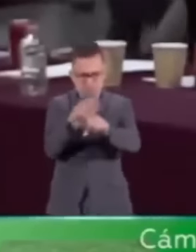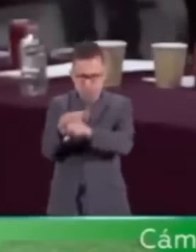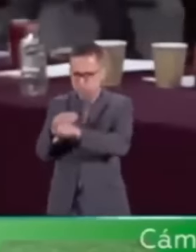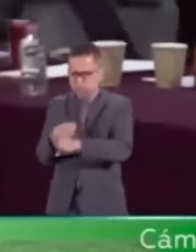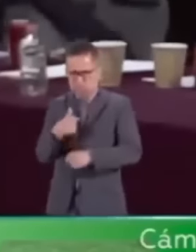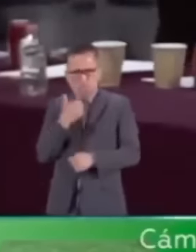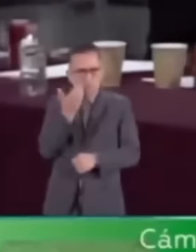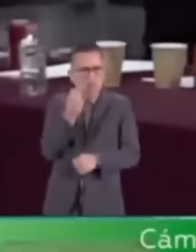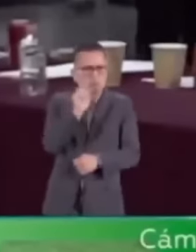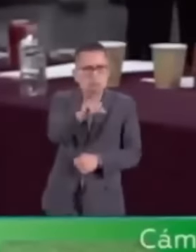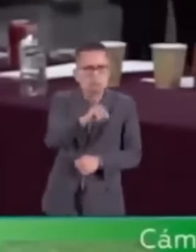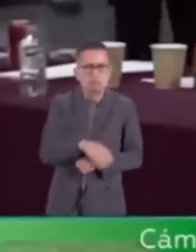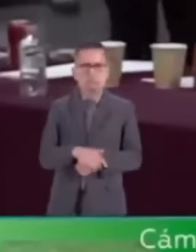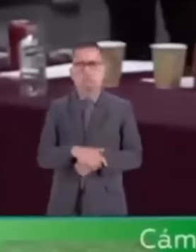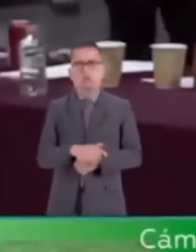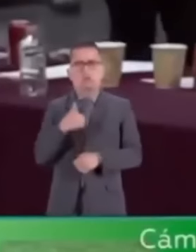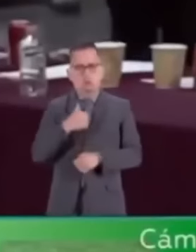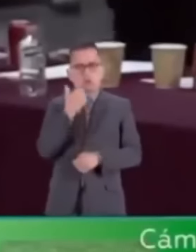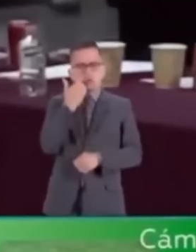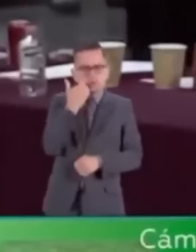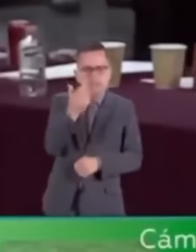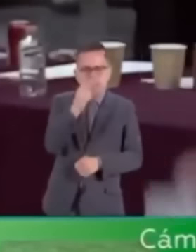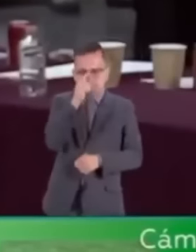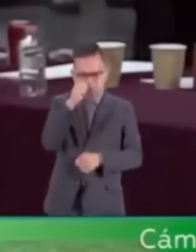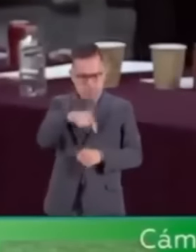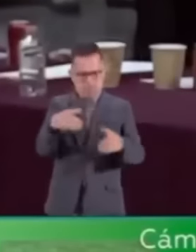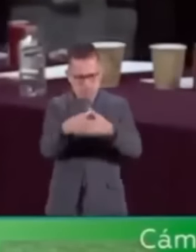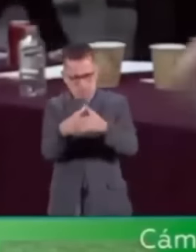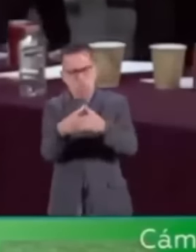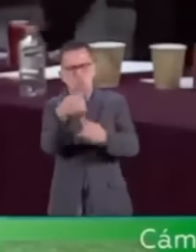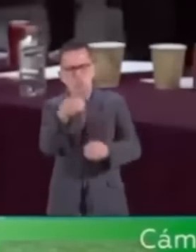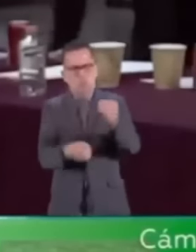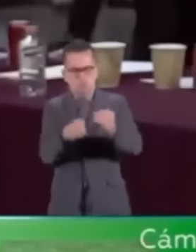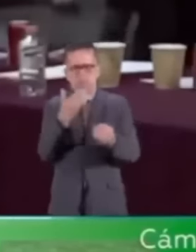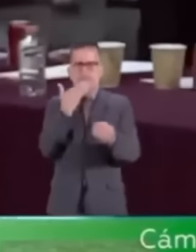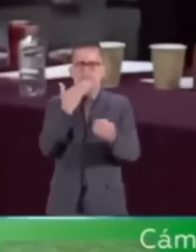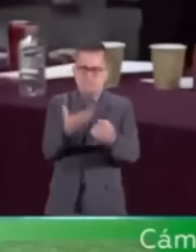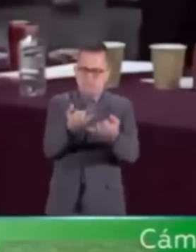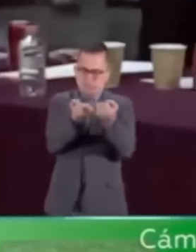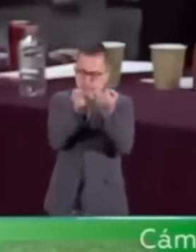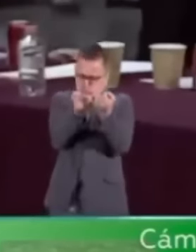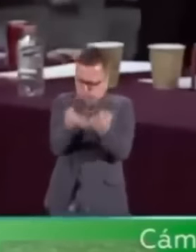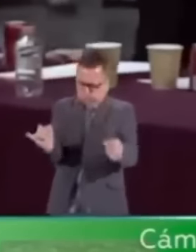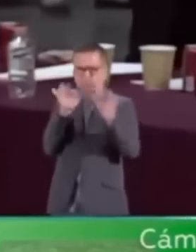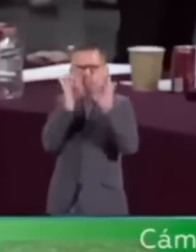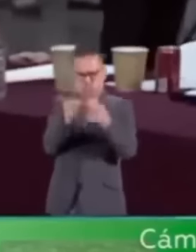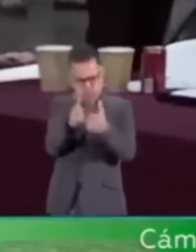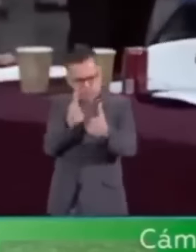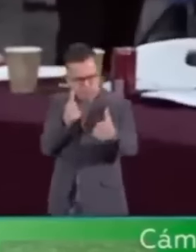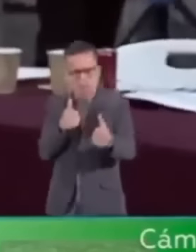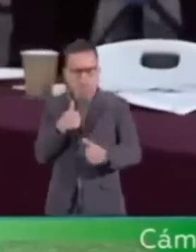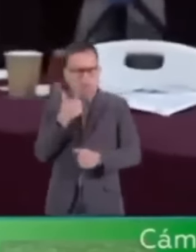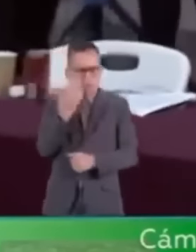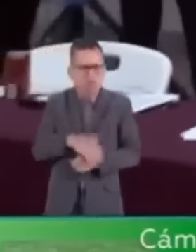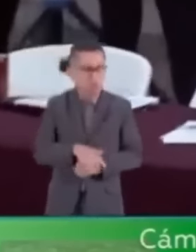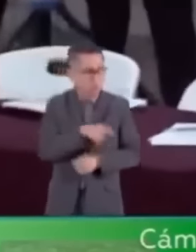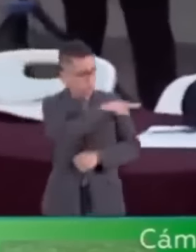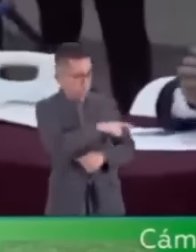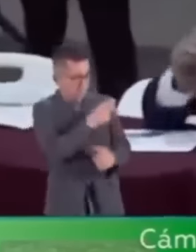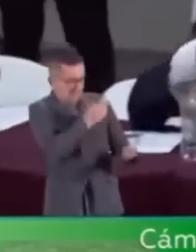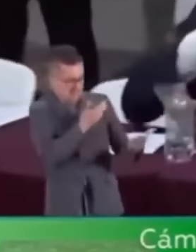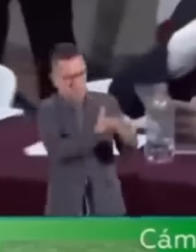haya un Poder Judicial verdaderamente independiente, no como el que le proponen ustedes. También